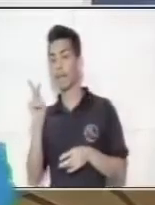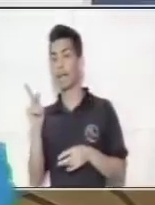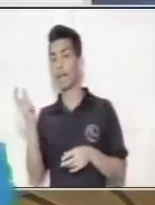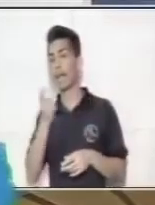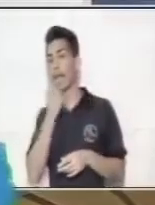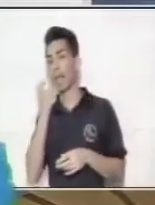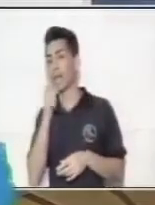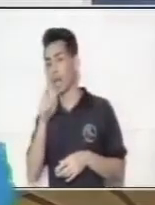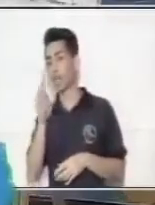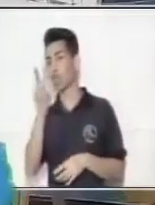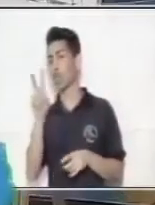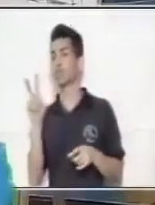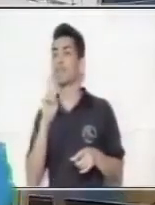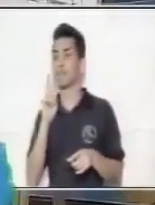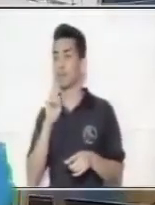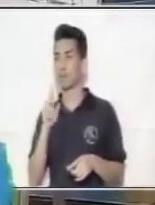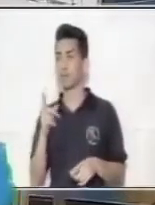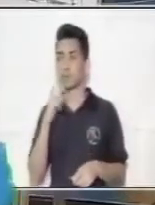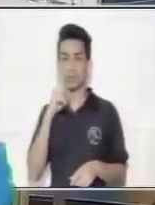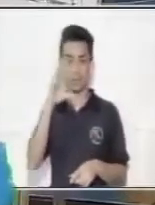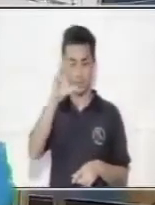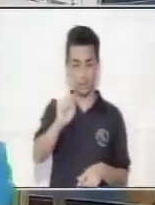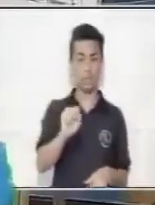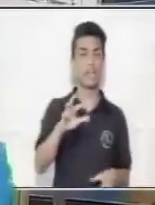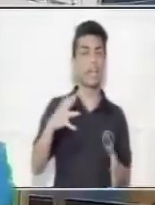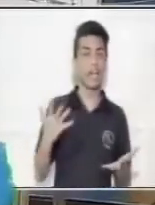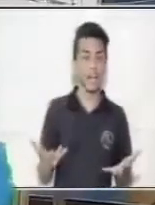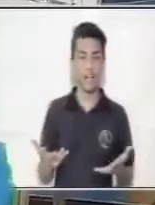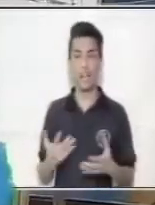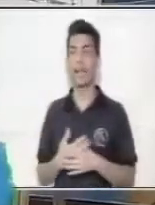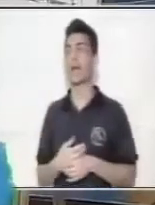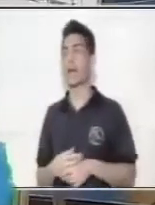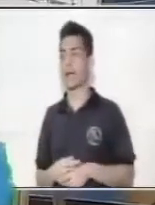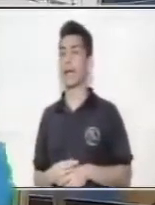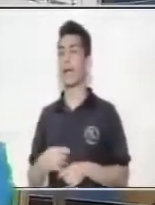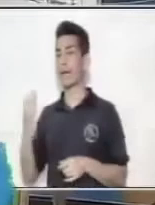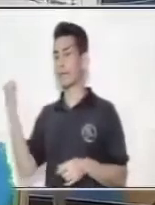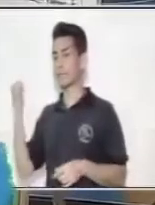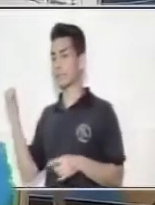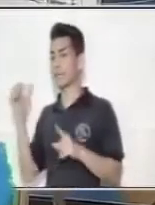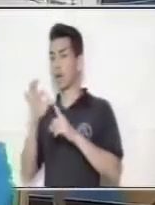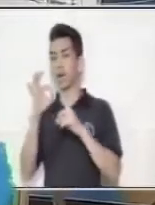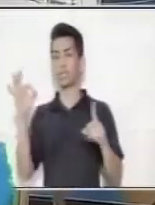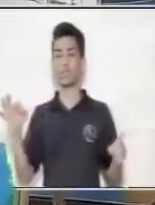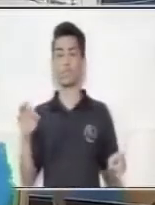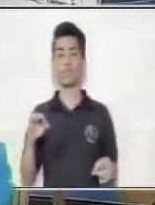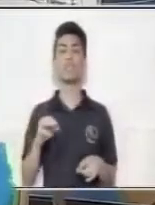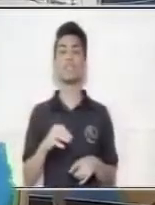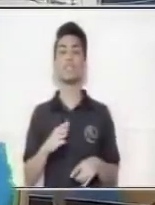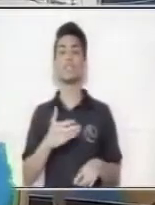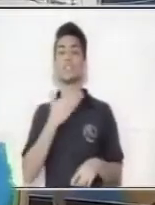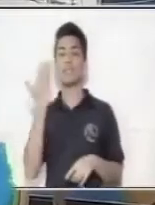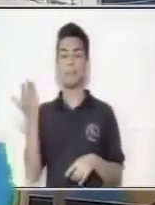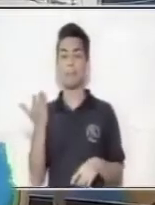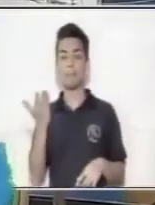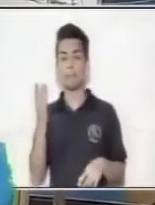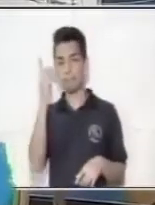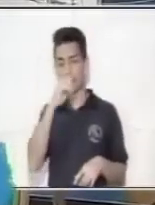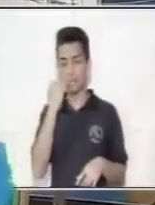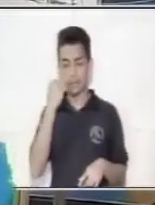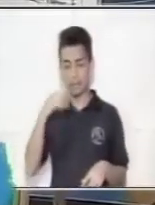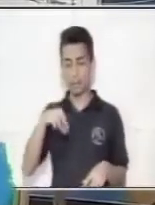reían. ¿Cómo nosotros podemos clasificarlo entonces? Esta oración es una oración simple